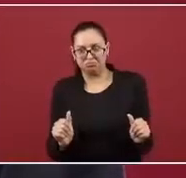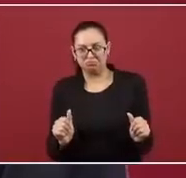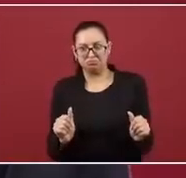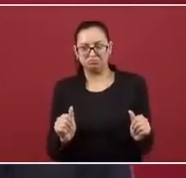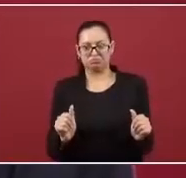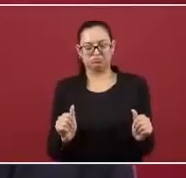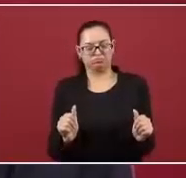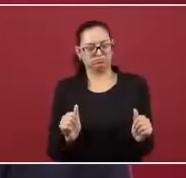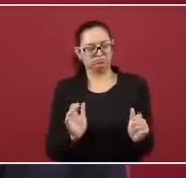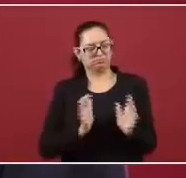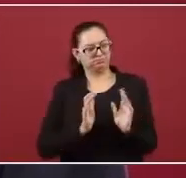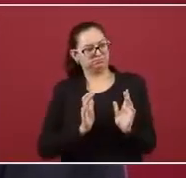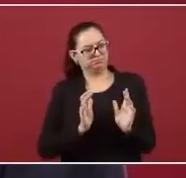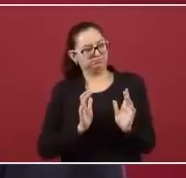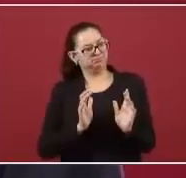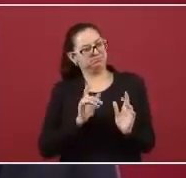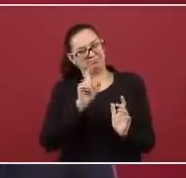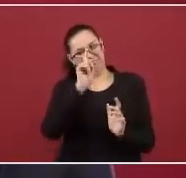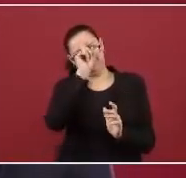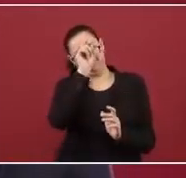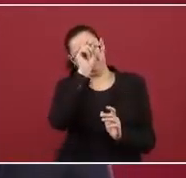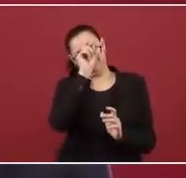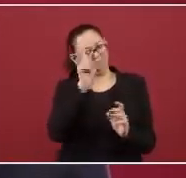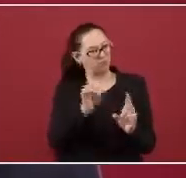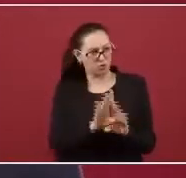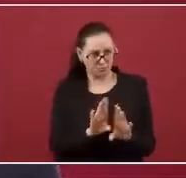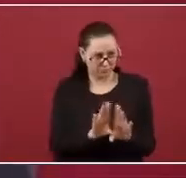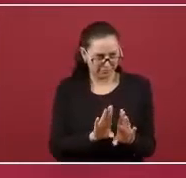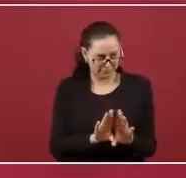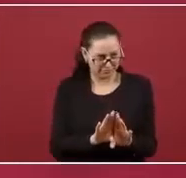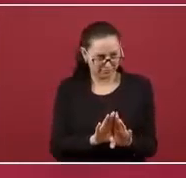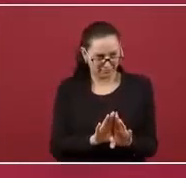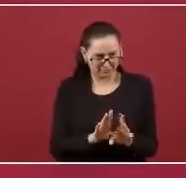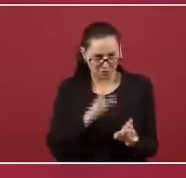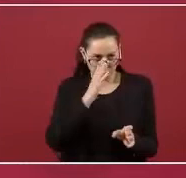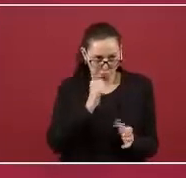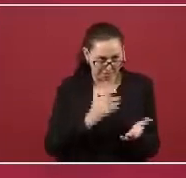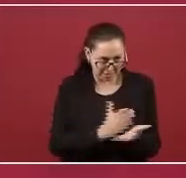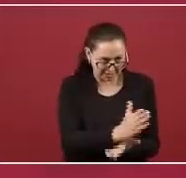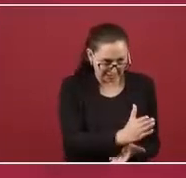Y entonces me llamó la atención y